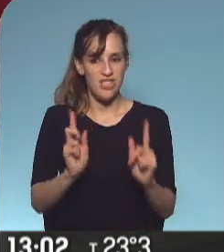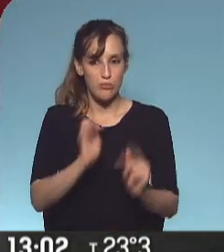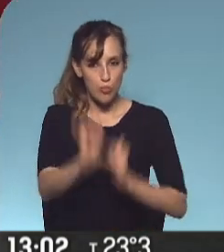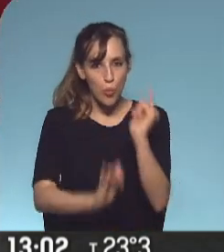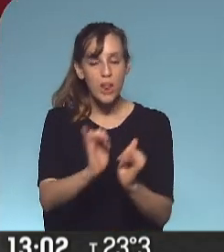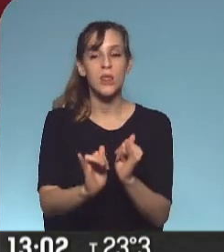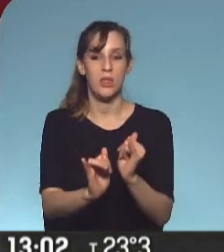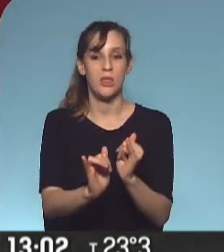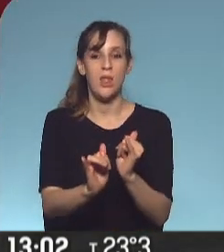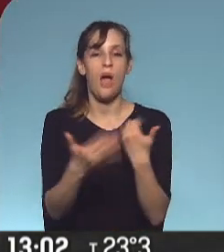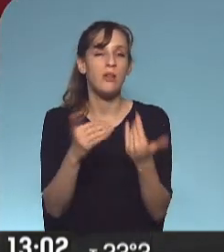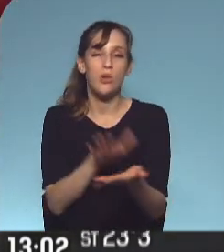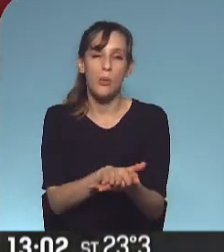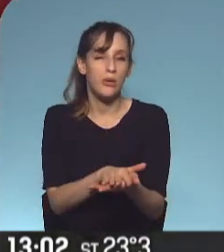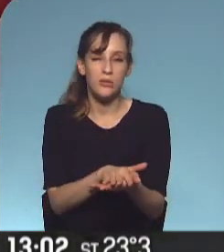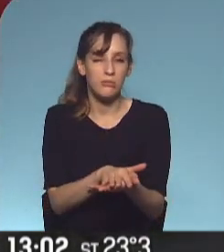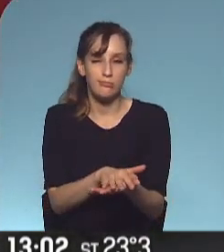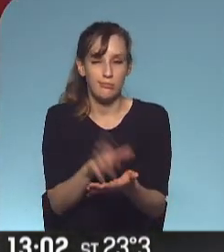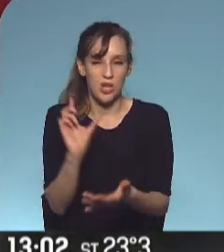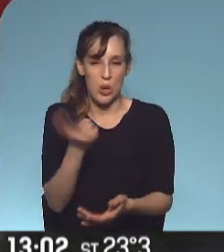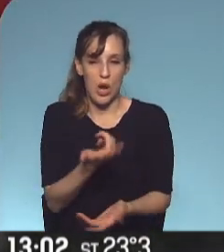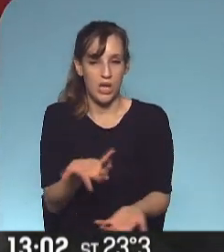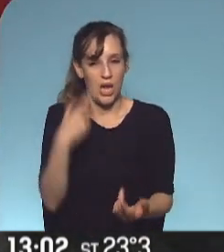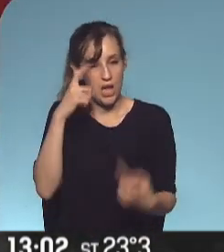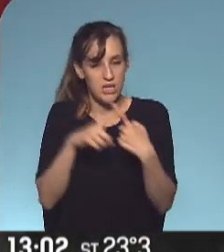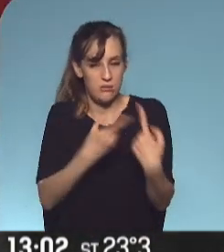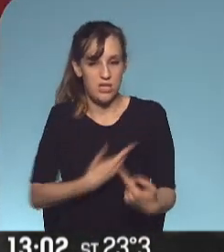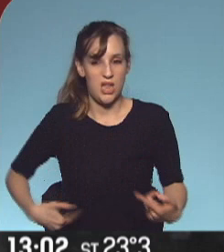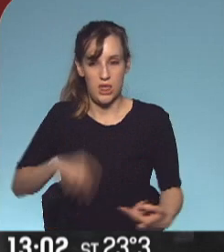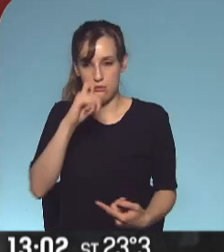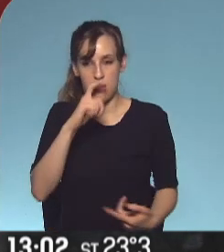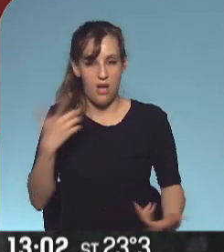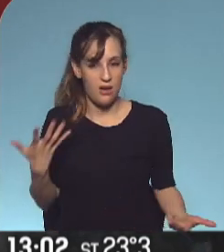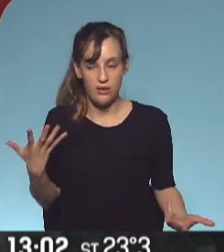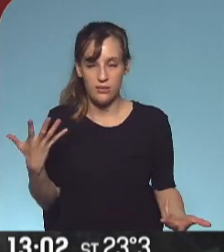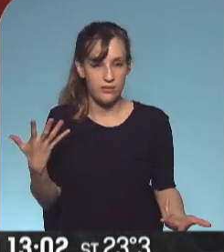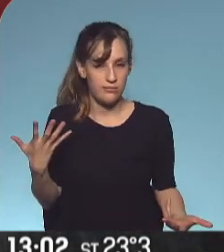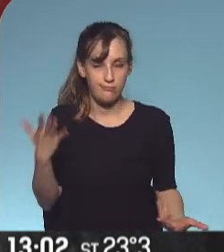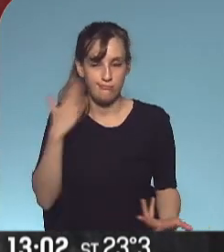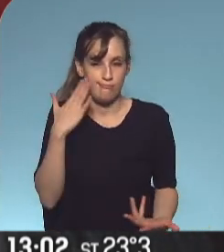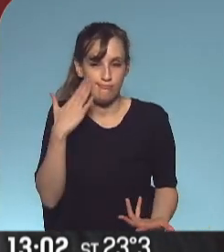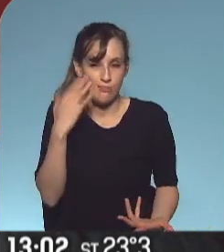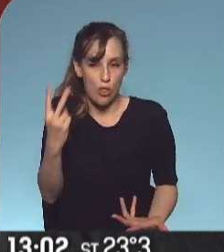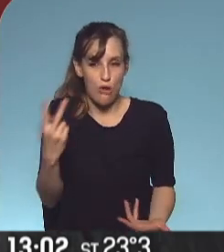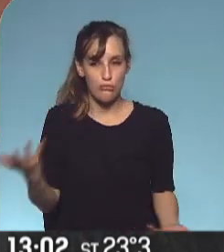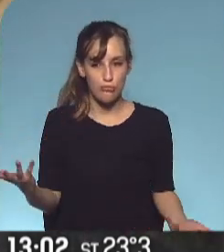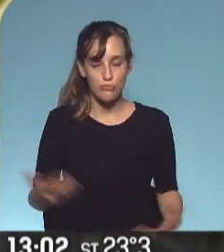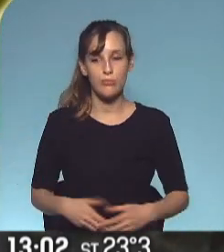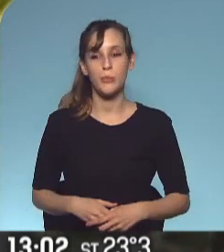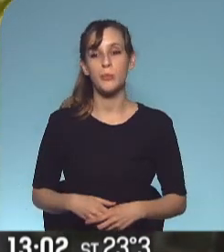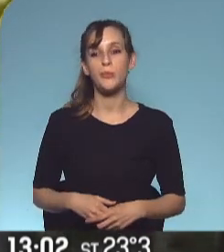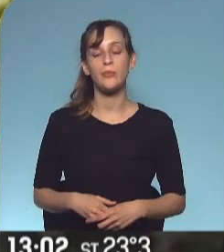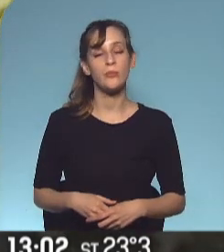cuando habla de la impunidad del ex presidente de macri y demás me parece que más que nada ese por un lado del impacto visual